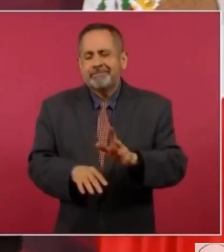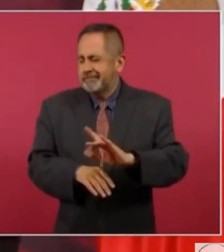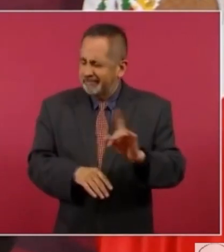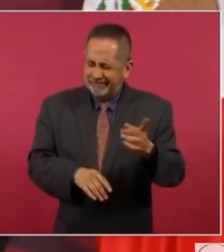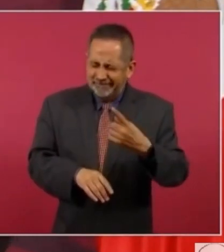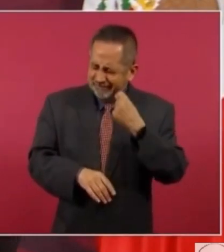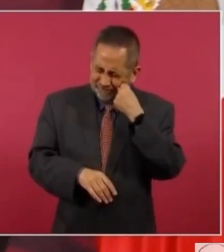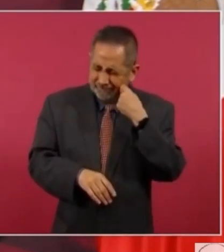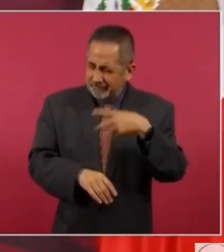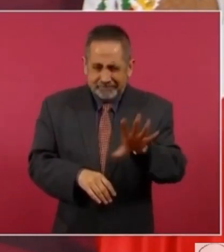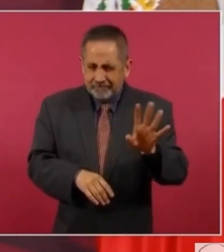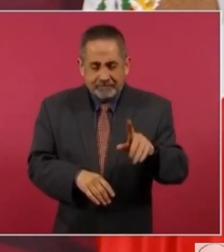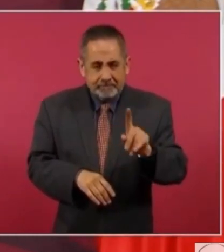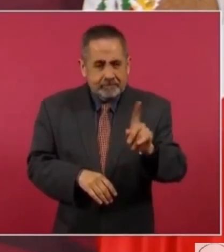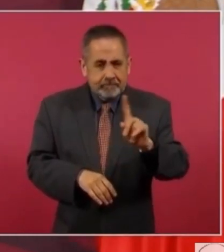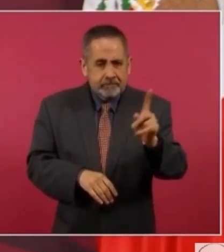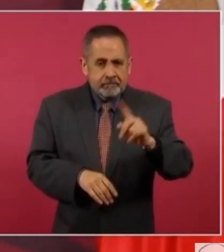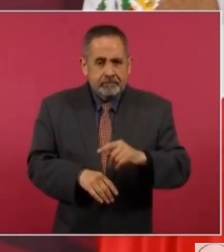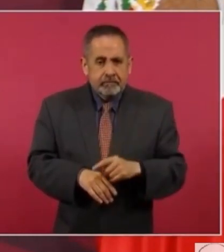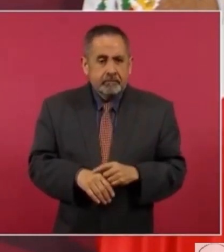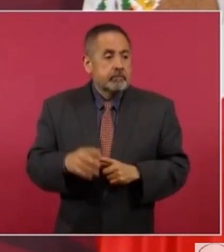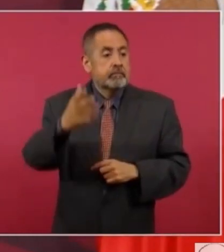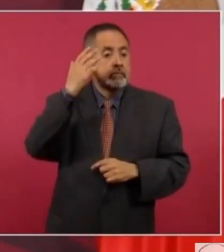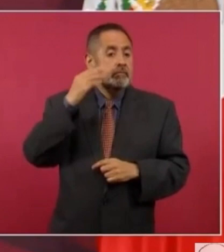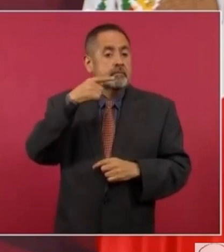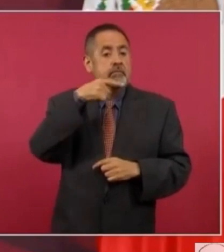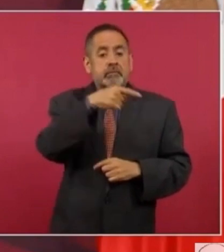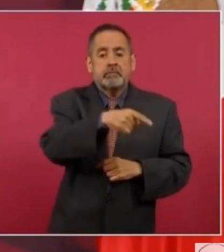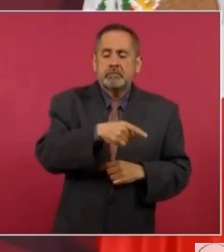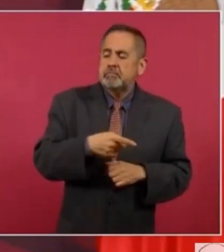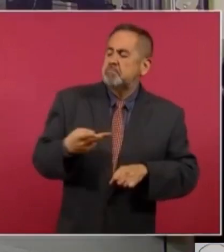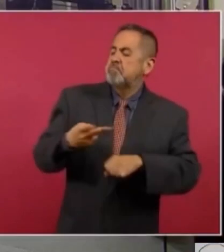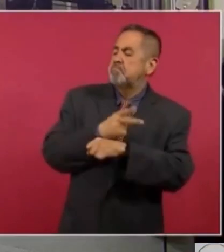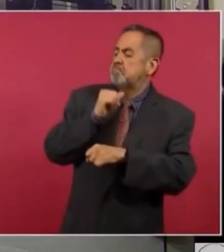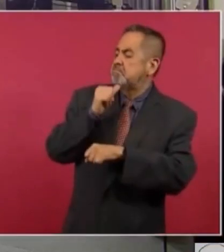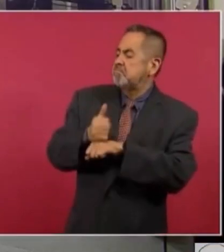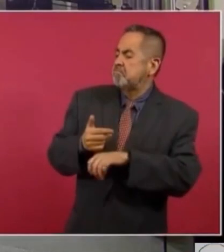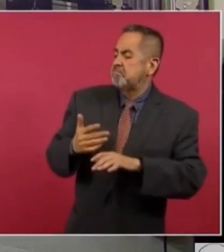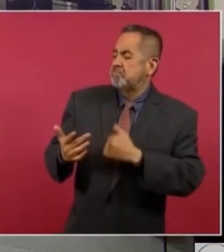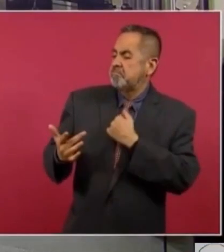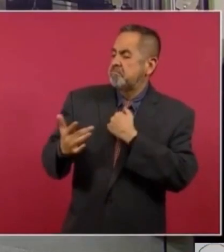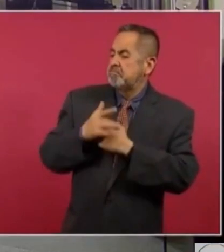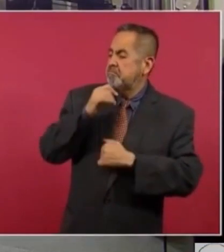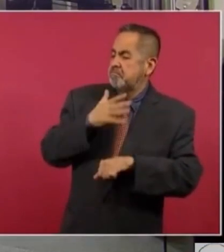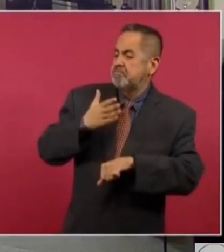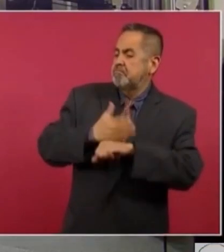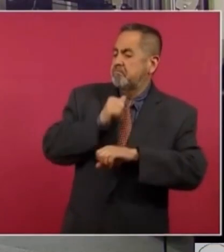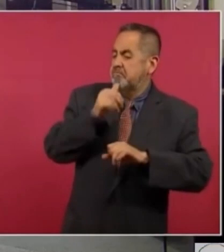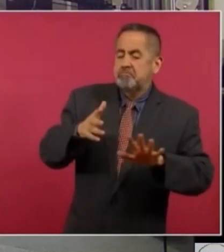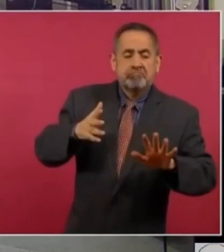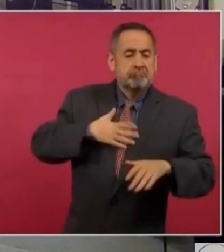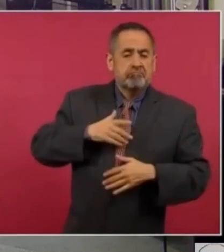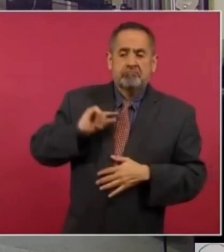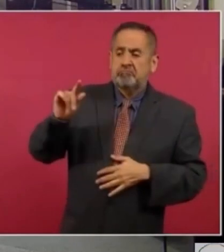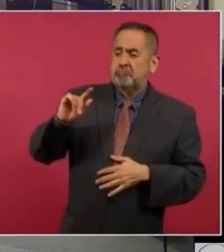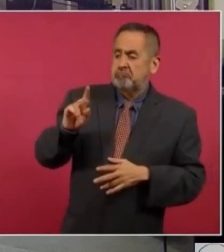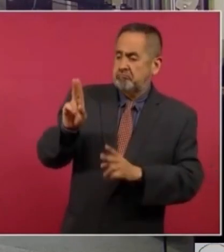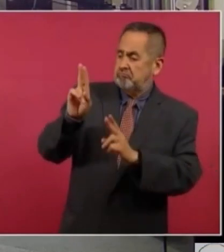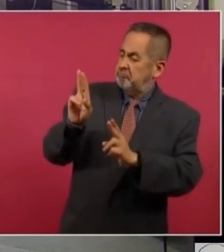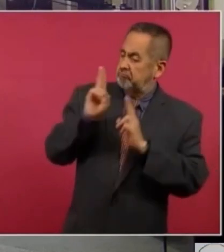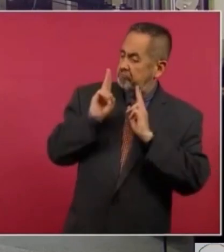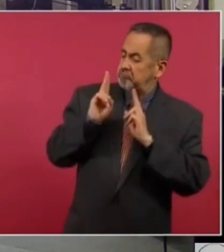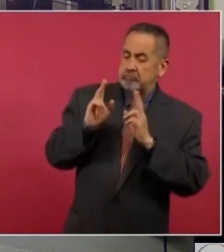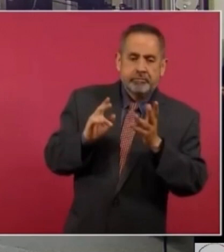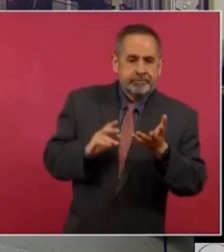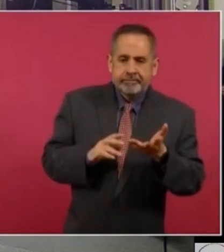Es que eran intocables, no perdían ni siquiera su respetabilidad, pero además